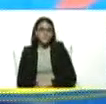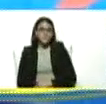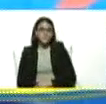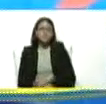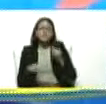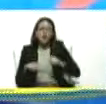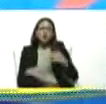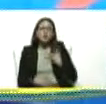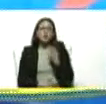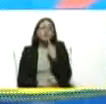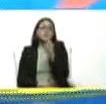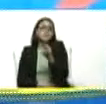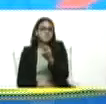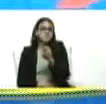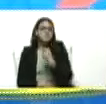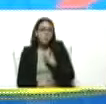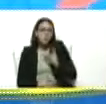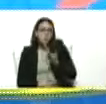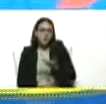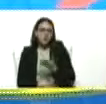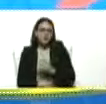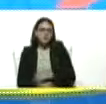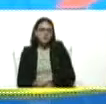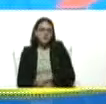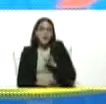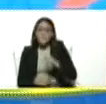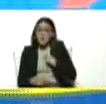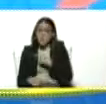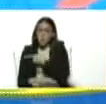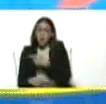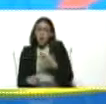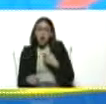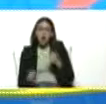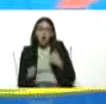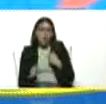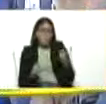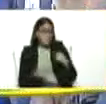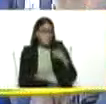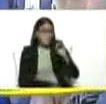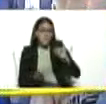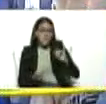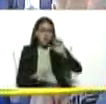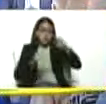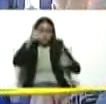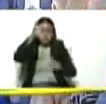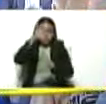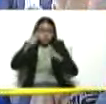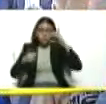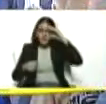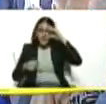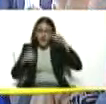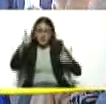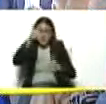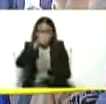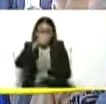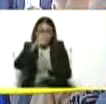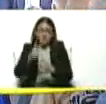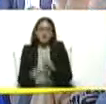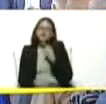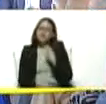hoy podemos decir, doctora Delcy Rodríguez, vicepresidenta de la República y jefa del Consejo Nacional de